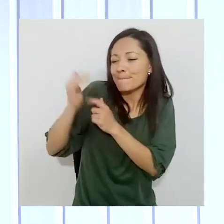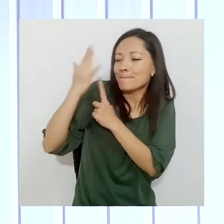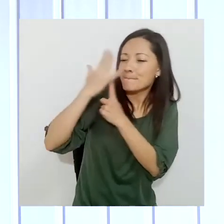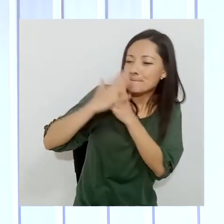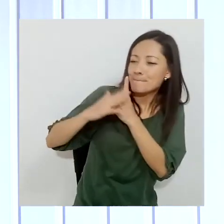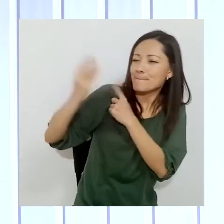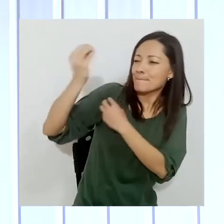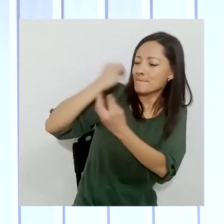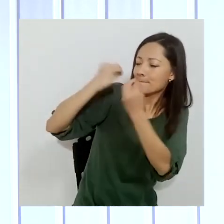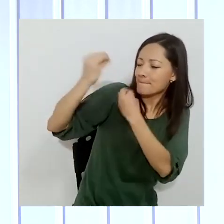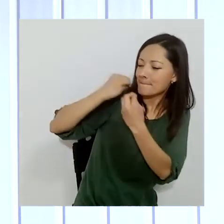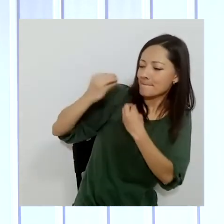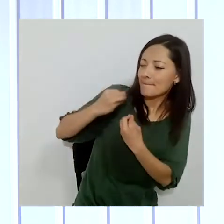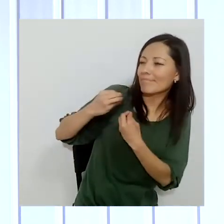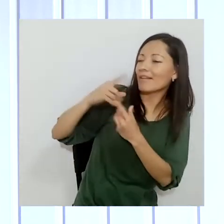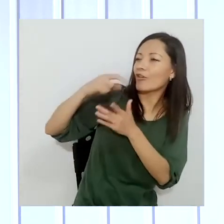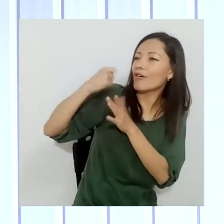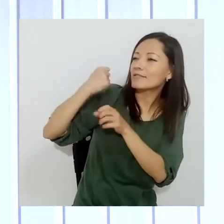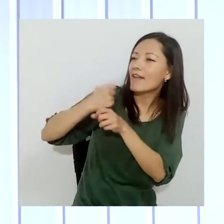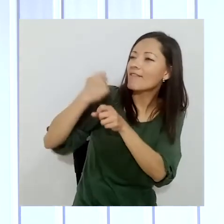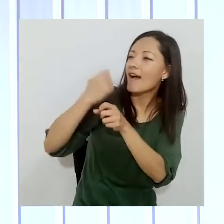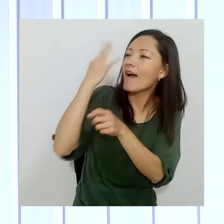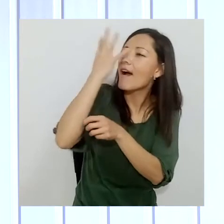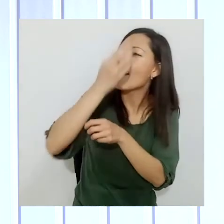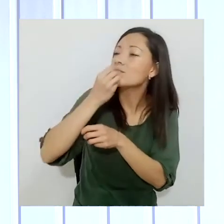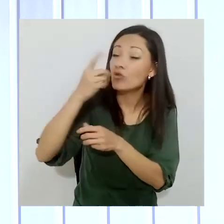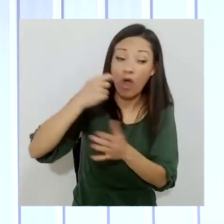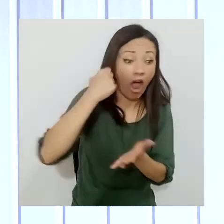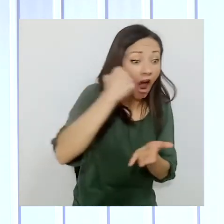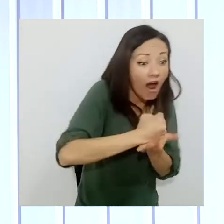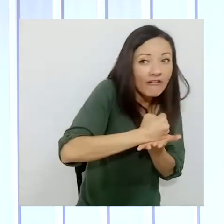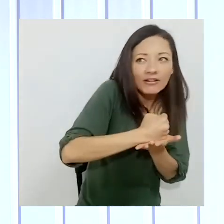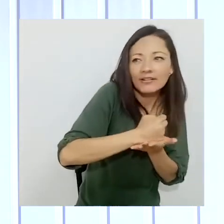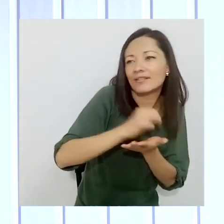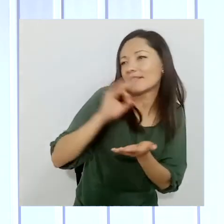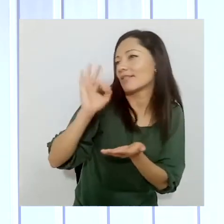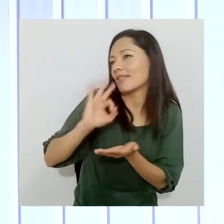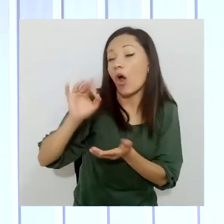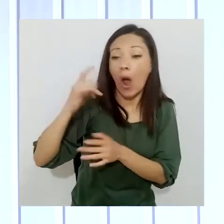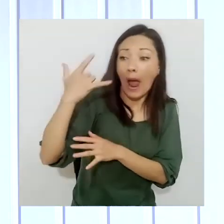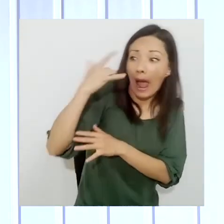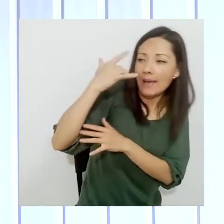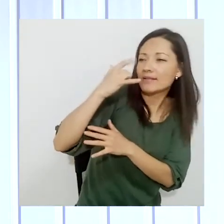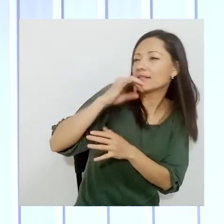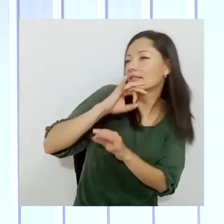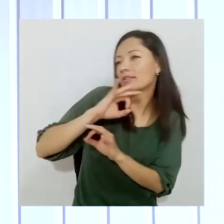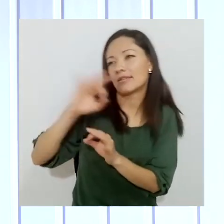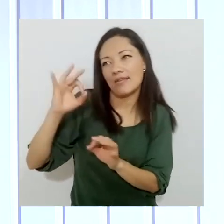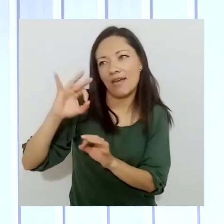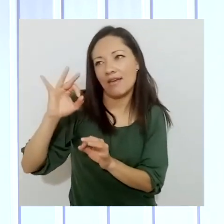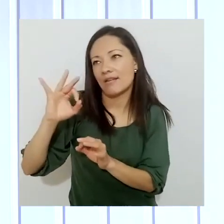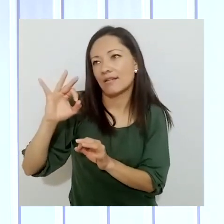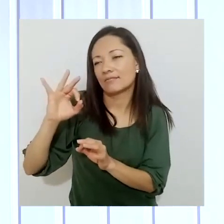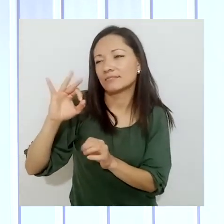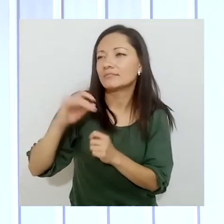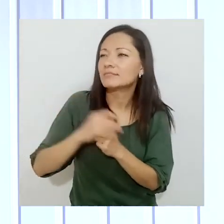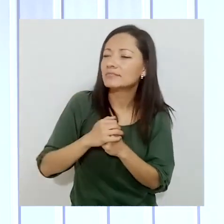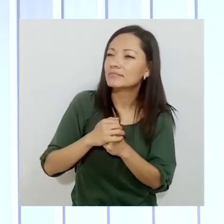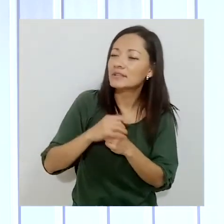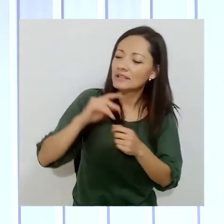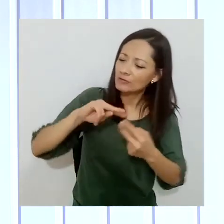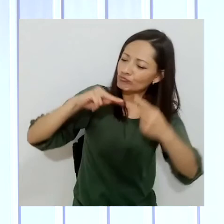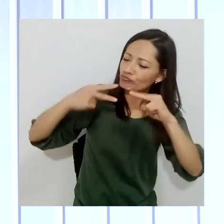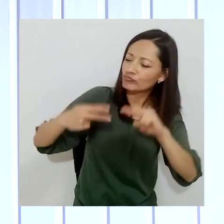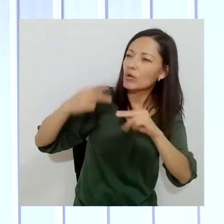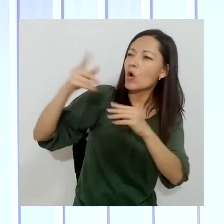estás trabajando de la manera hermosa, no nos obligas, no nos manipulas para que hagamos tu voluntad, sino que comienzas a